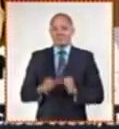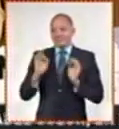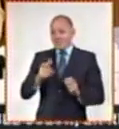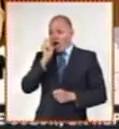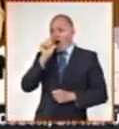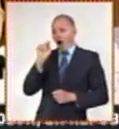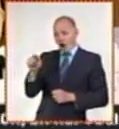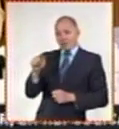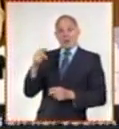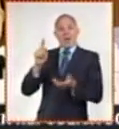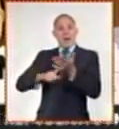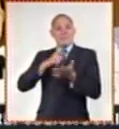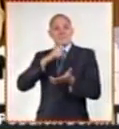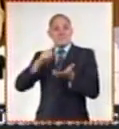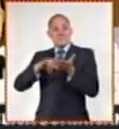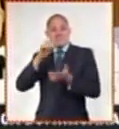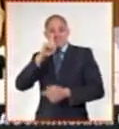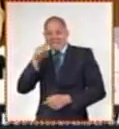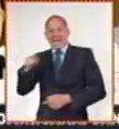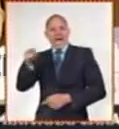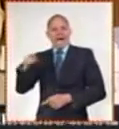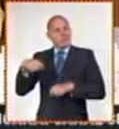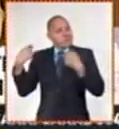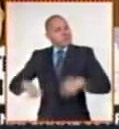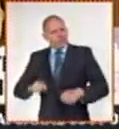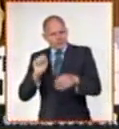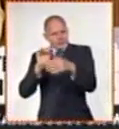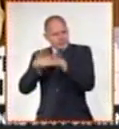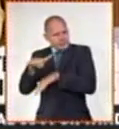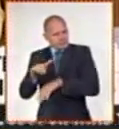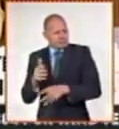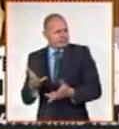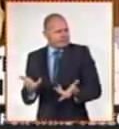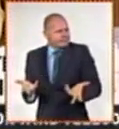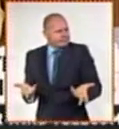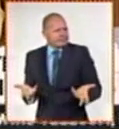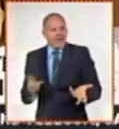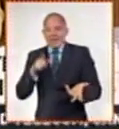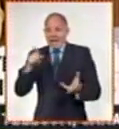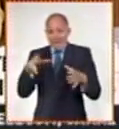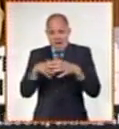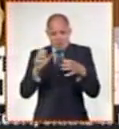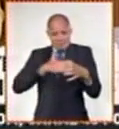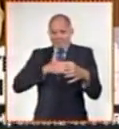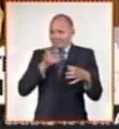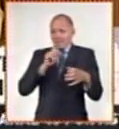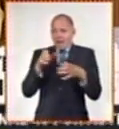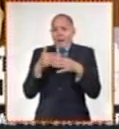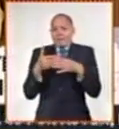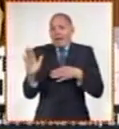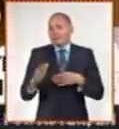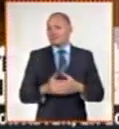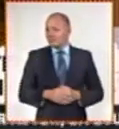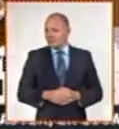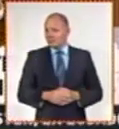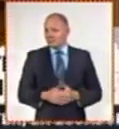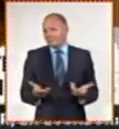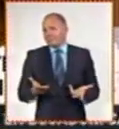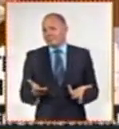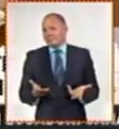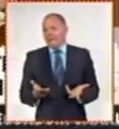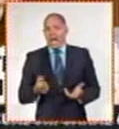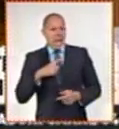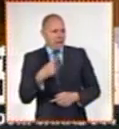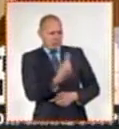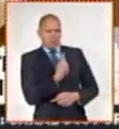político prófugo, y no es un peronista, es de ustedes los macristas, no es peronista. Ninguno de nosotros se profugó cuando nos